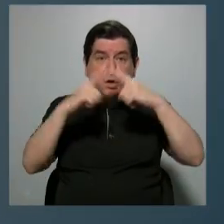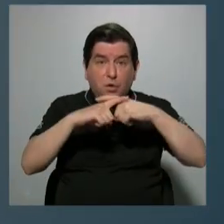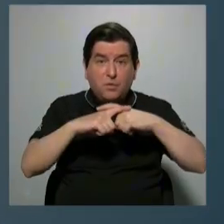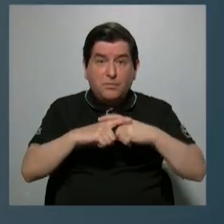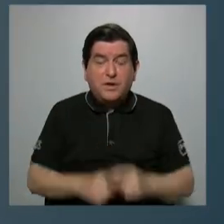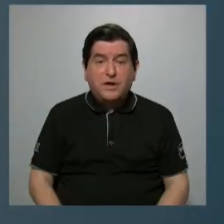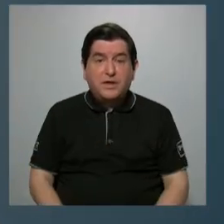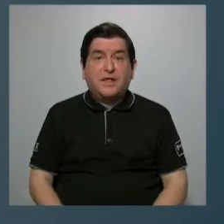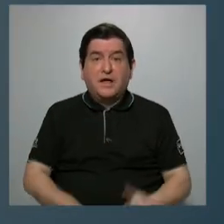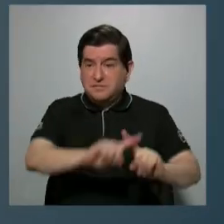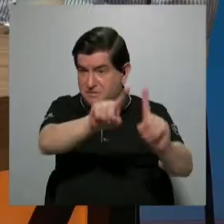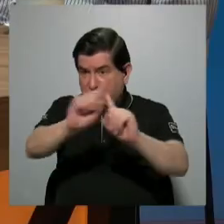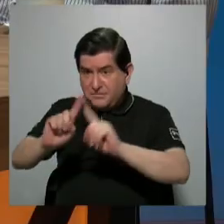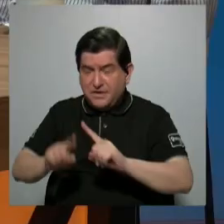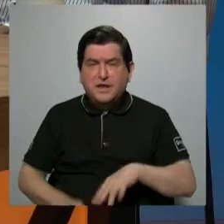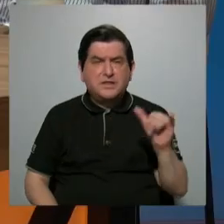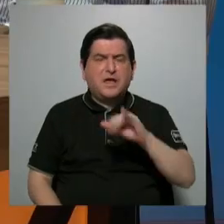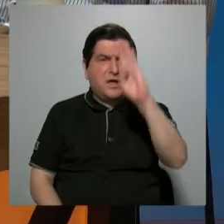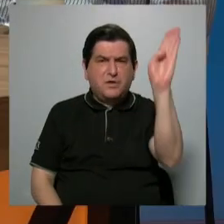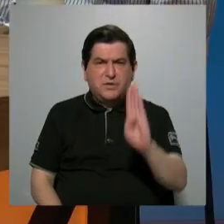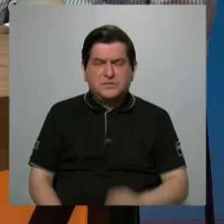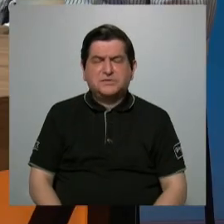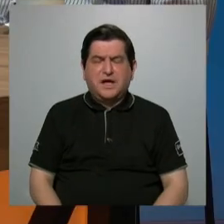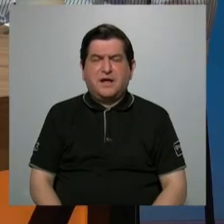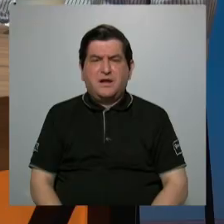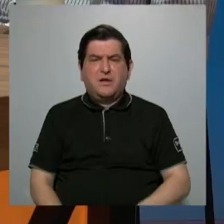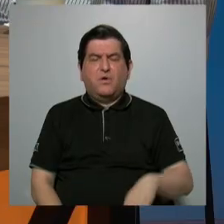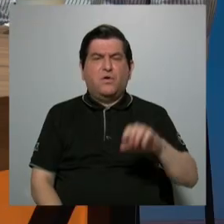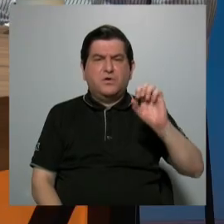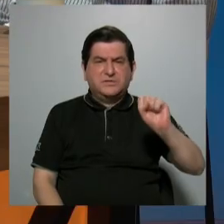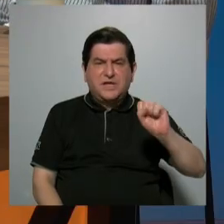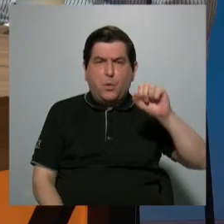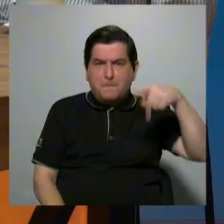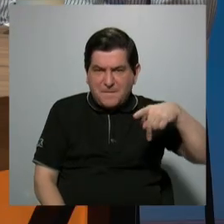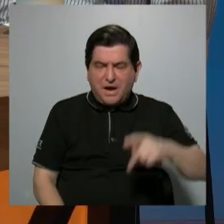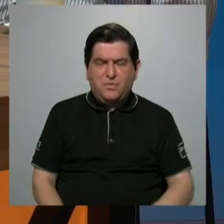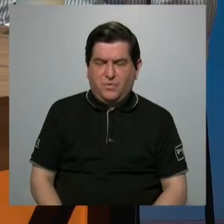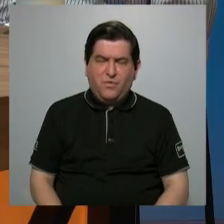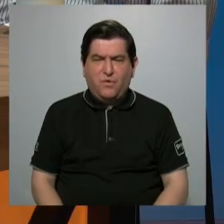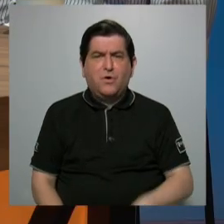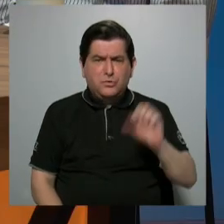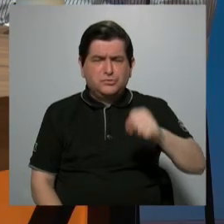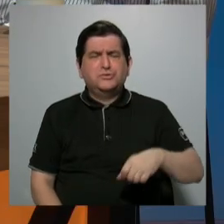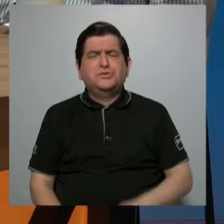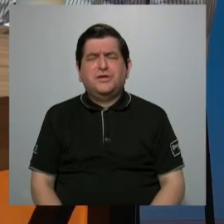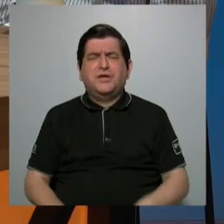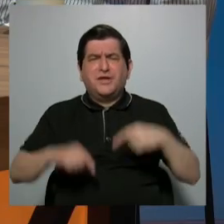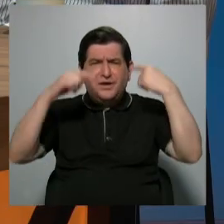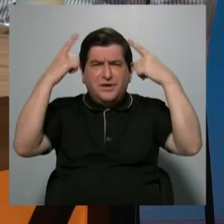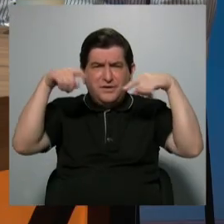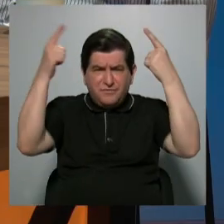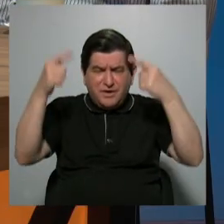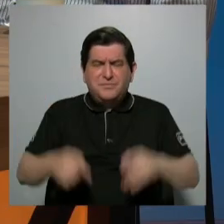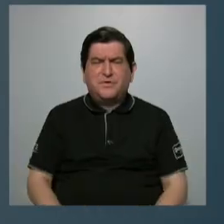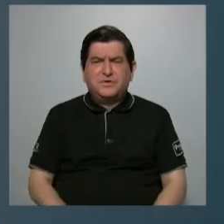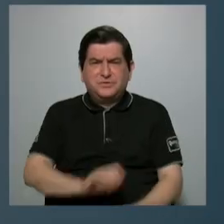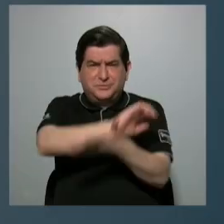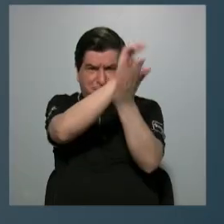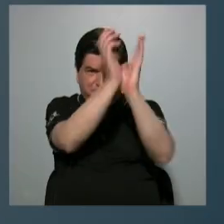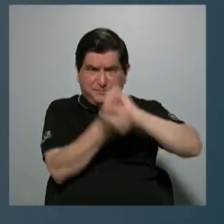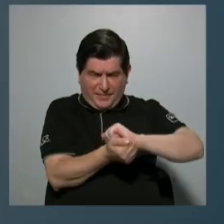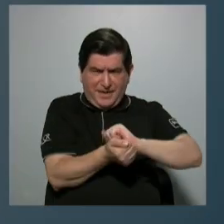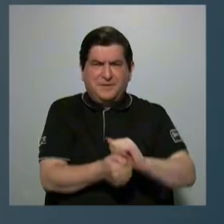pedazos, ¿verdad? Como en Brasil o Sao Paulo, la gran ciudad que mencionamos, ha sido muy famosa por la transformación